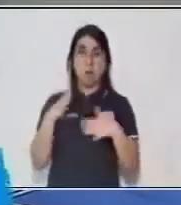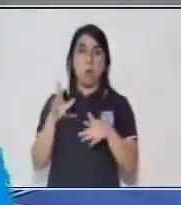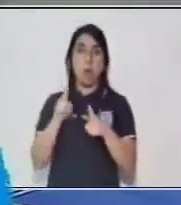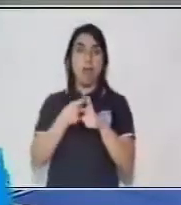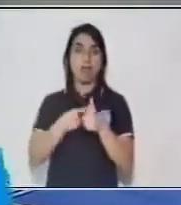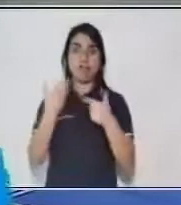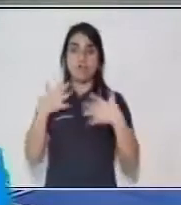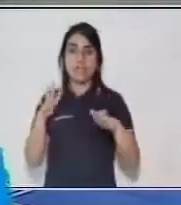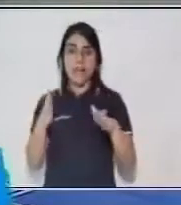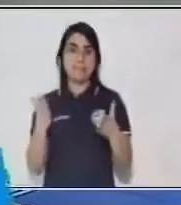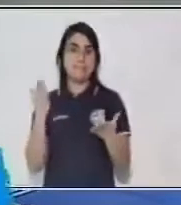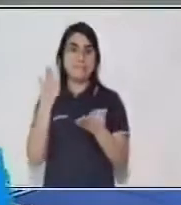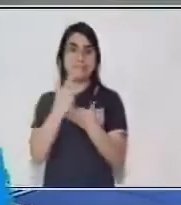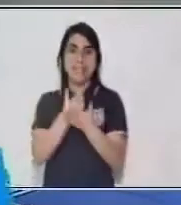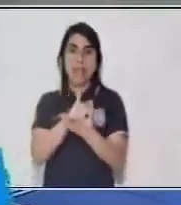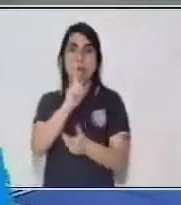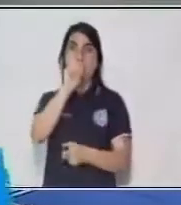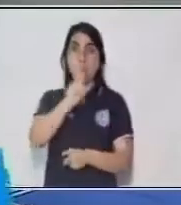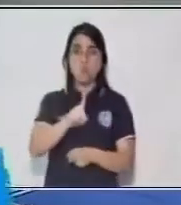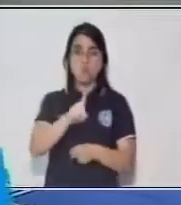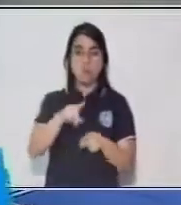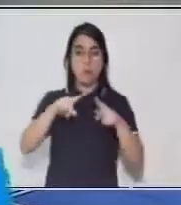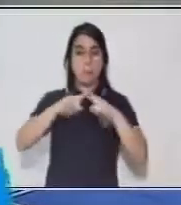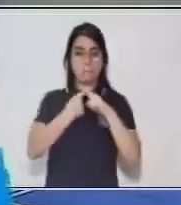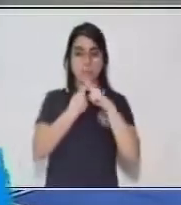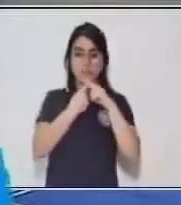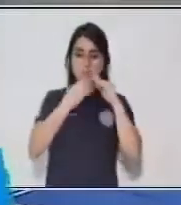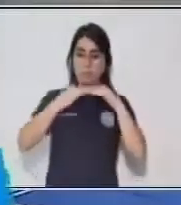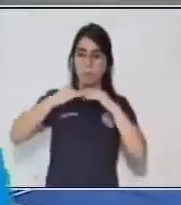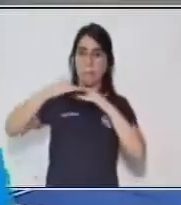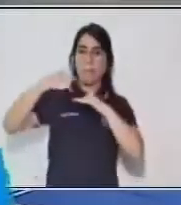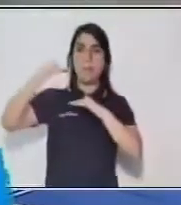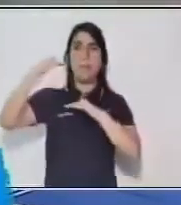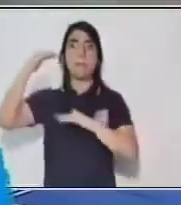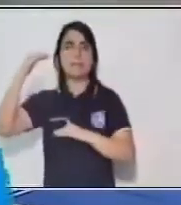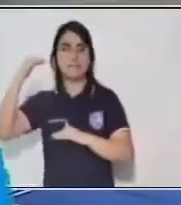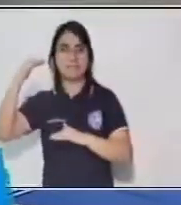Pasado de 0, empieza a crecer muy rápido. Entonces,